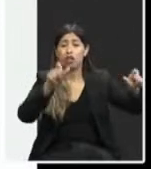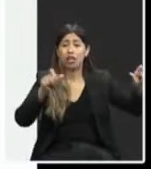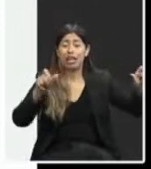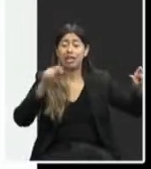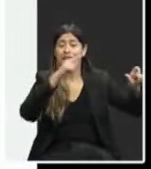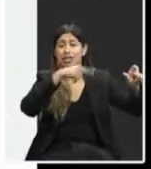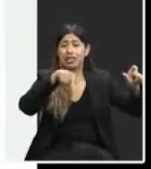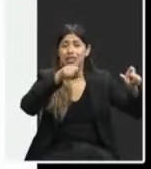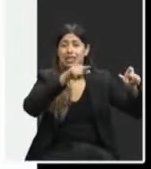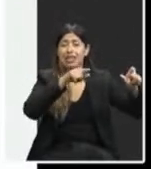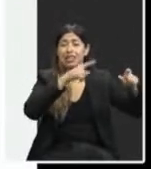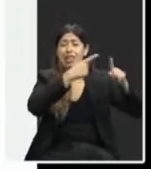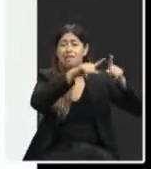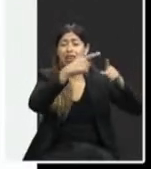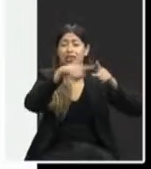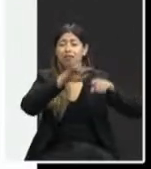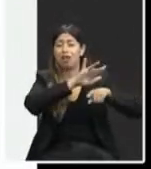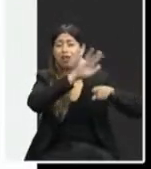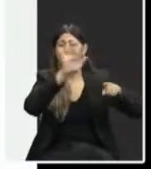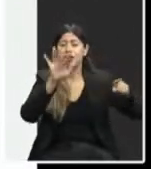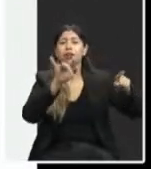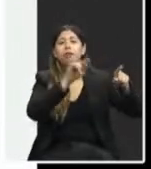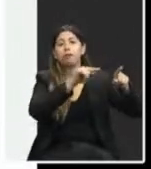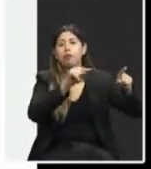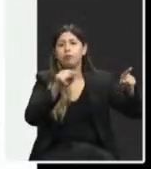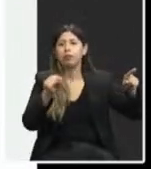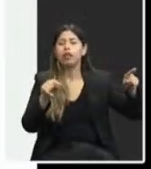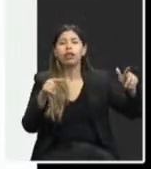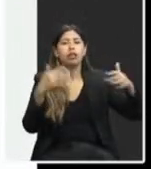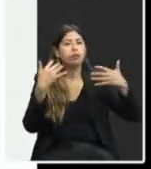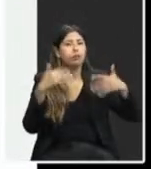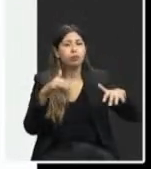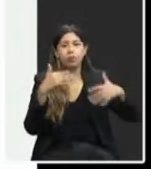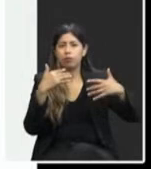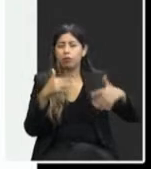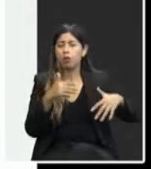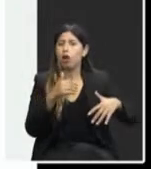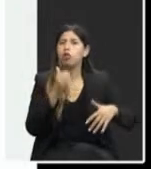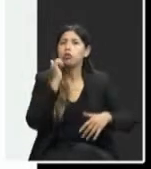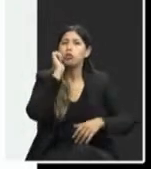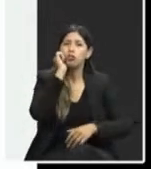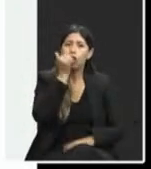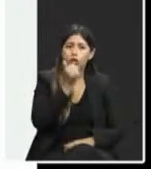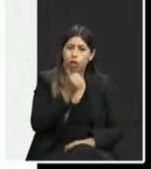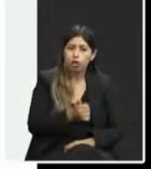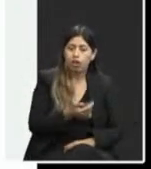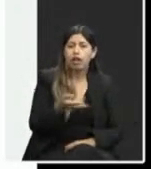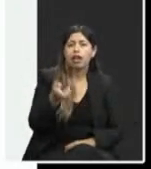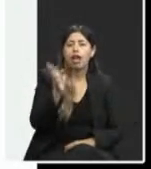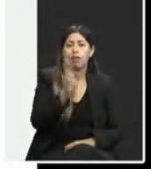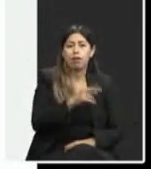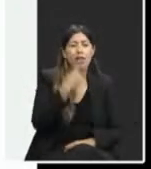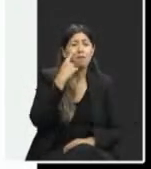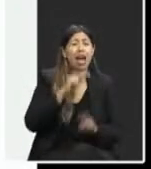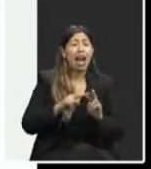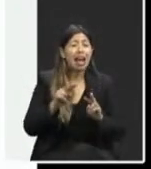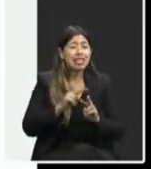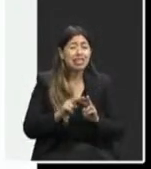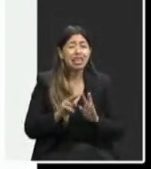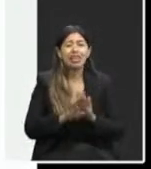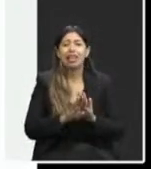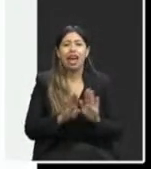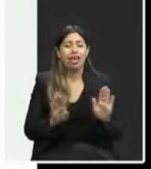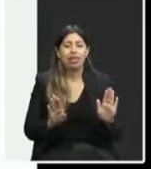algo fundamental, porque es algo que todos los días repetimos, todos, pero nadie hace. Y es que